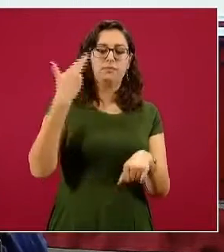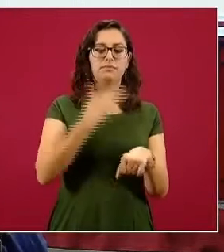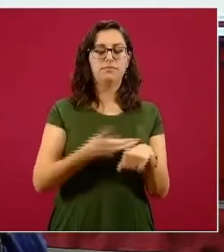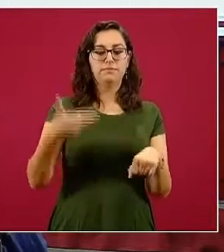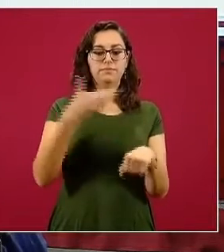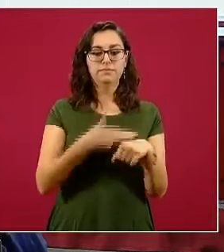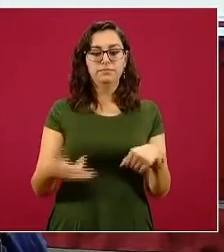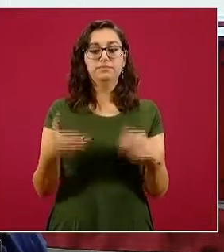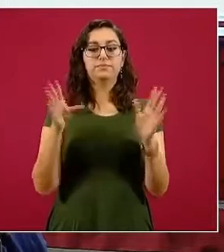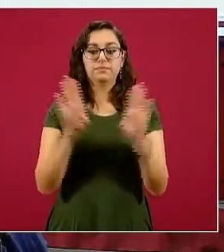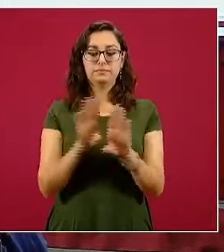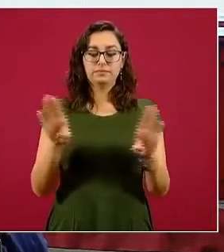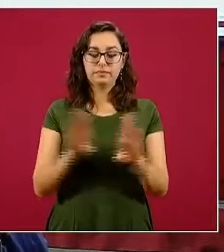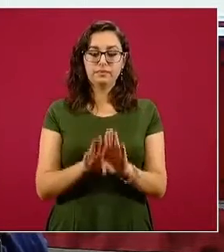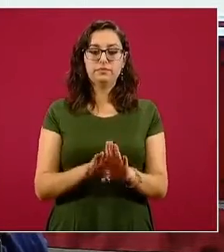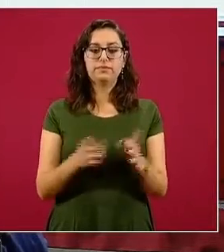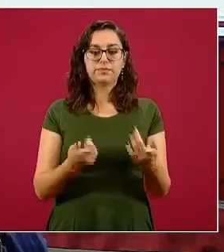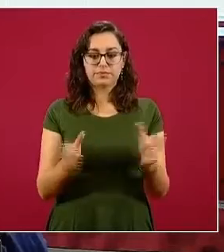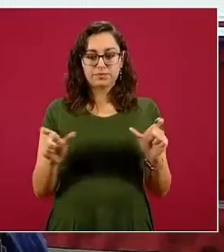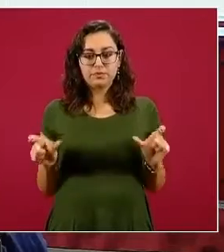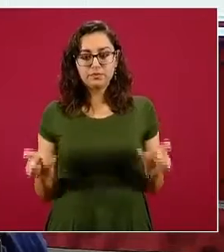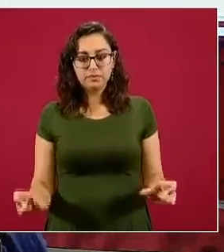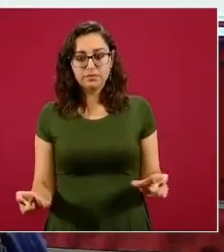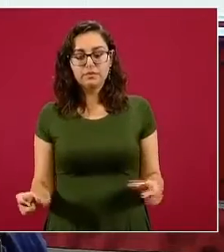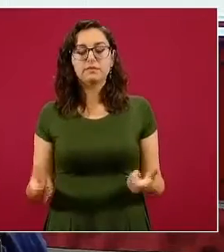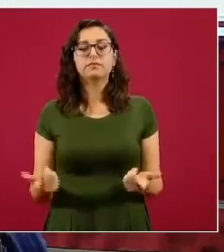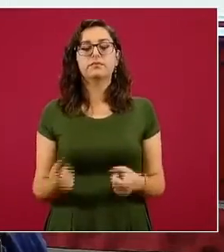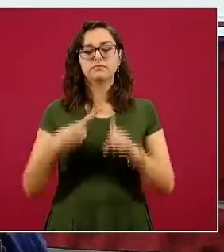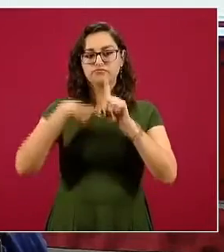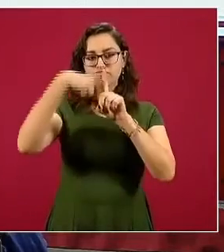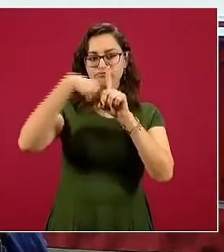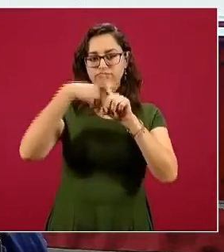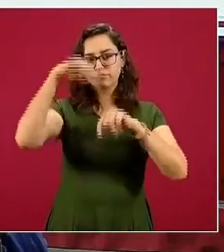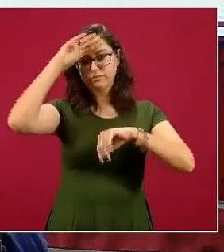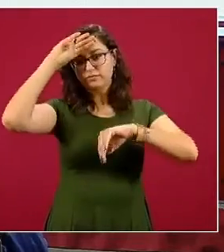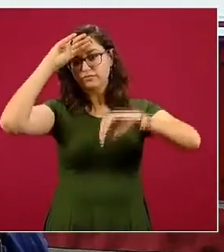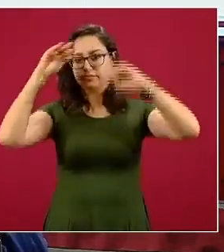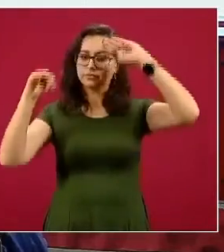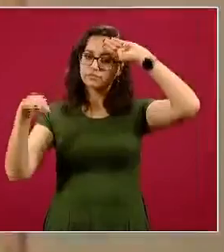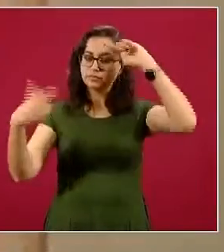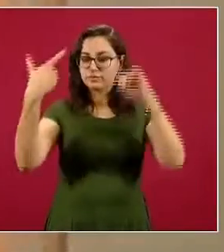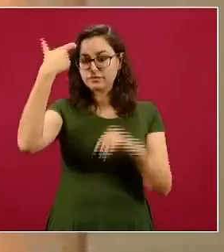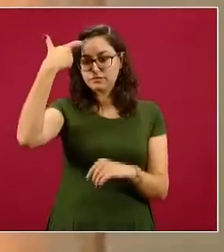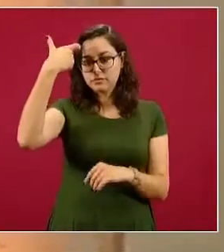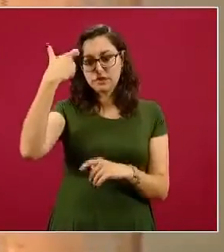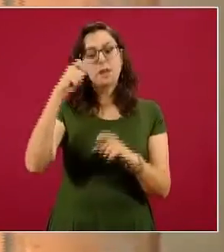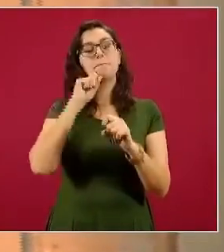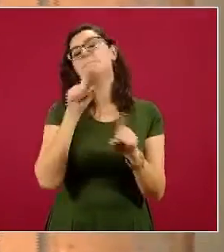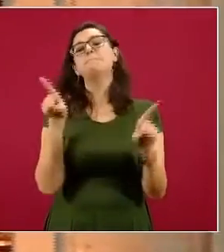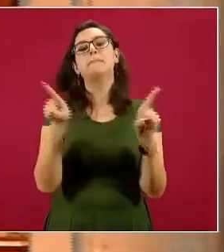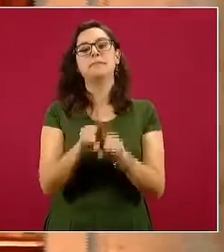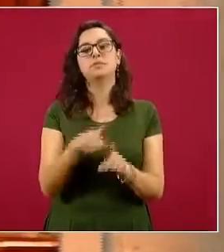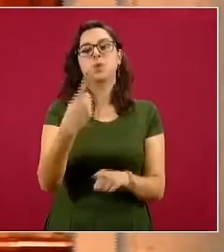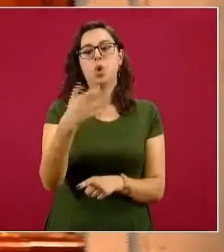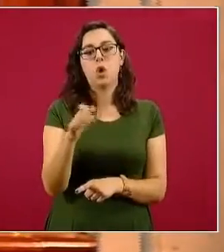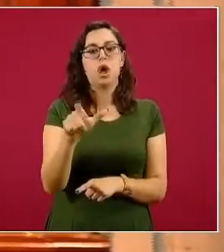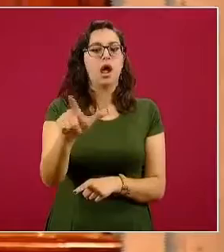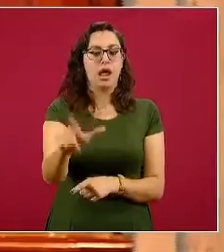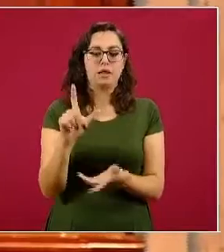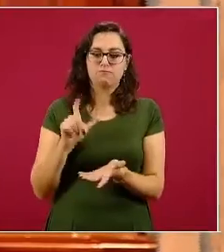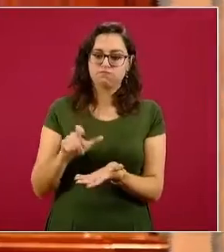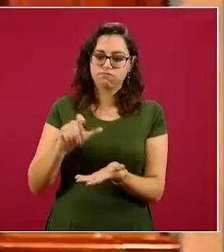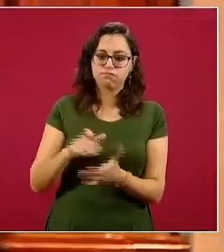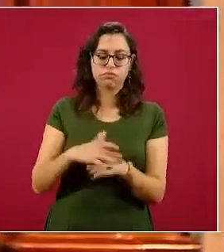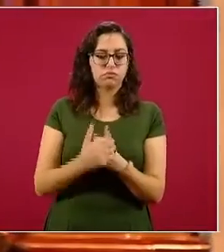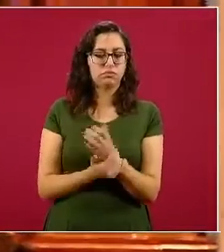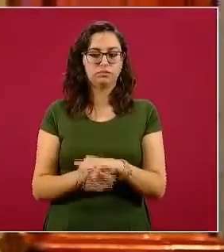el acceso al filtro, la toma de temperatura y alcohol gel. Obviamente son todas las medidas